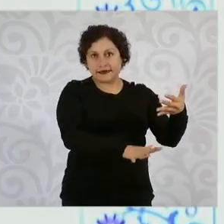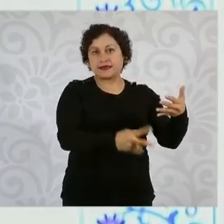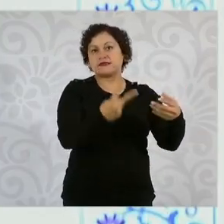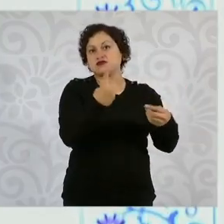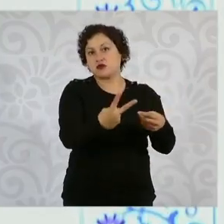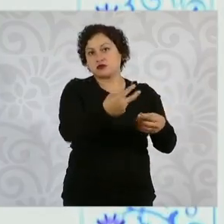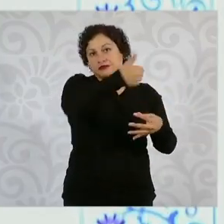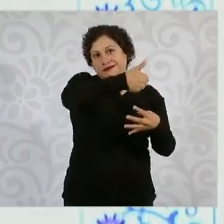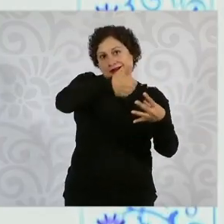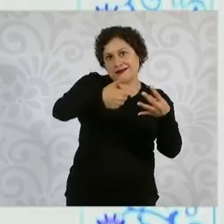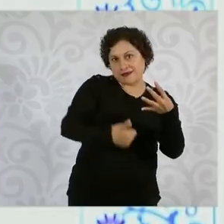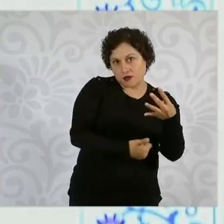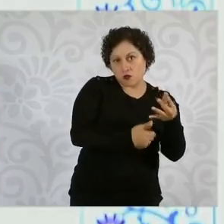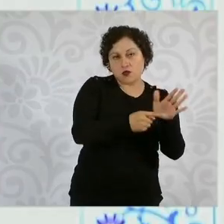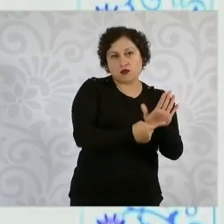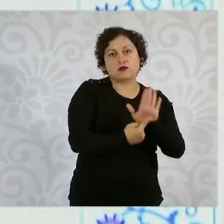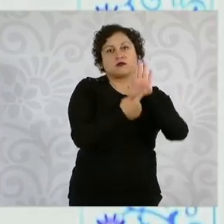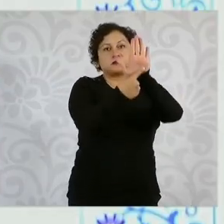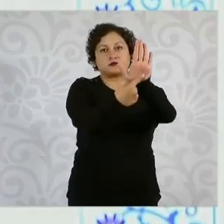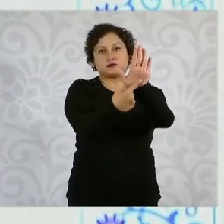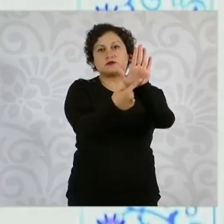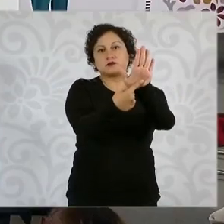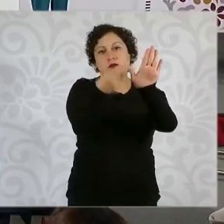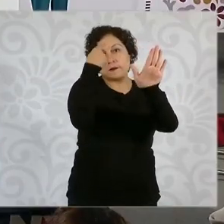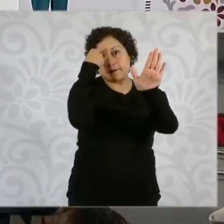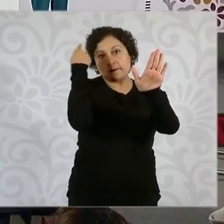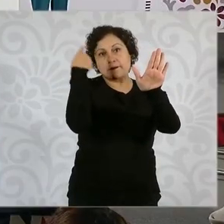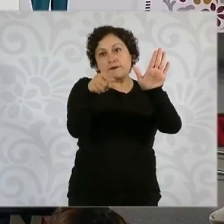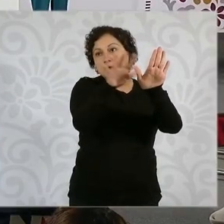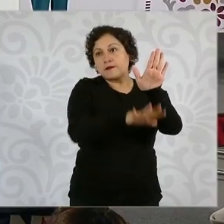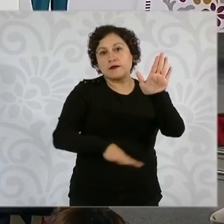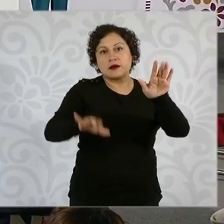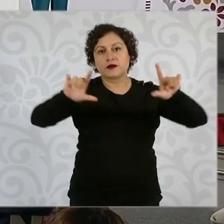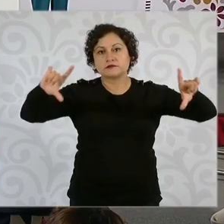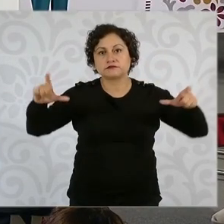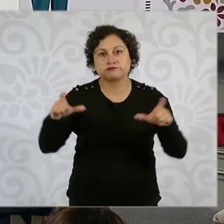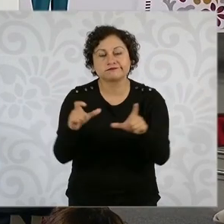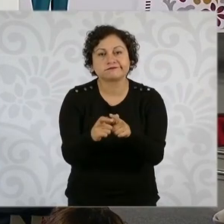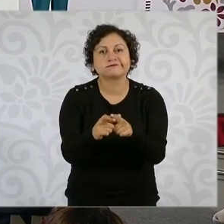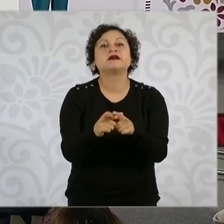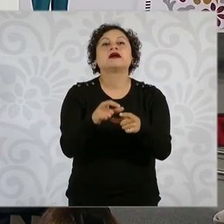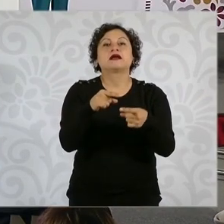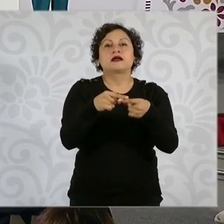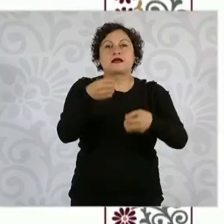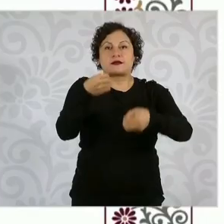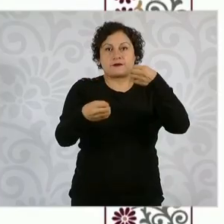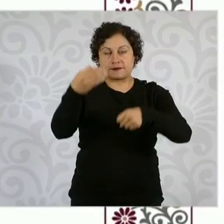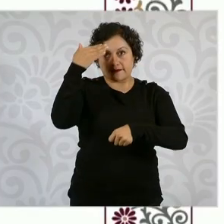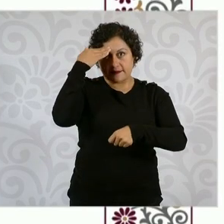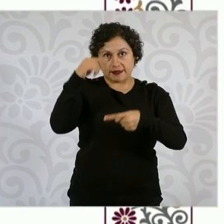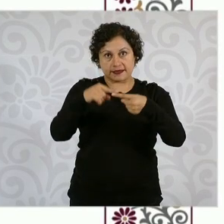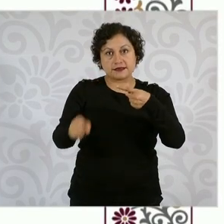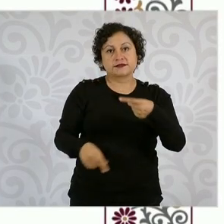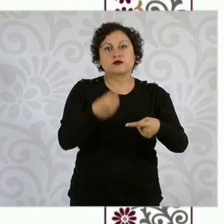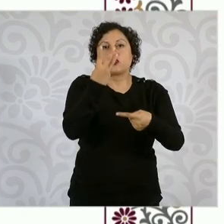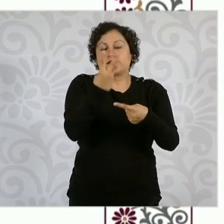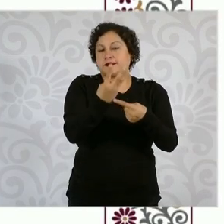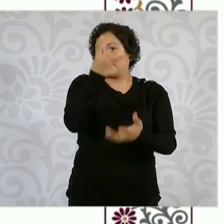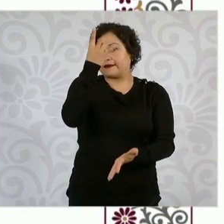cargo, queden 3 por cada cargo de ministro, magistrado electoral